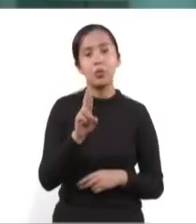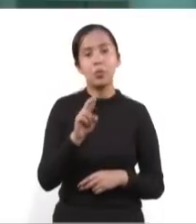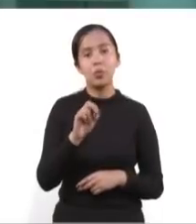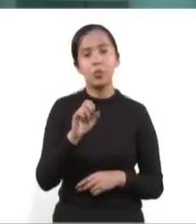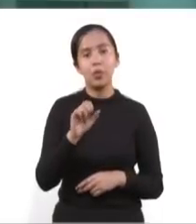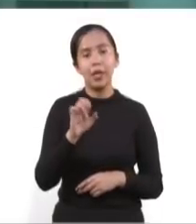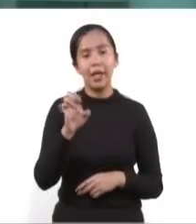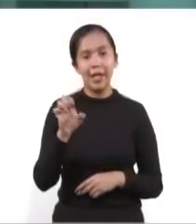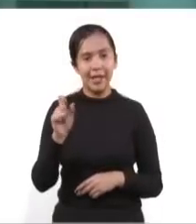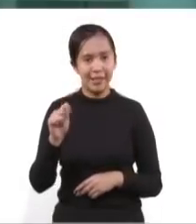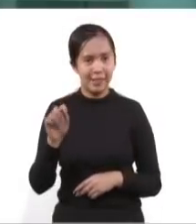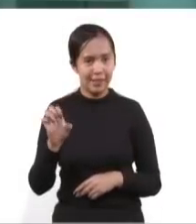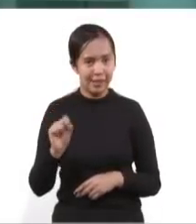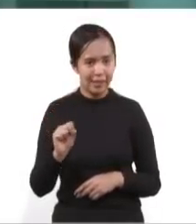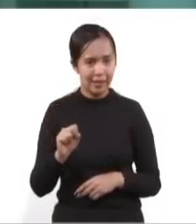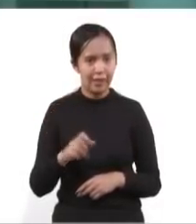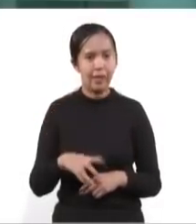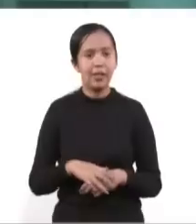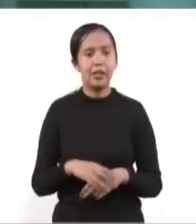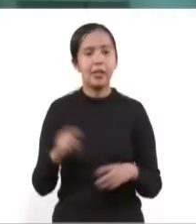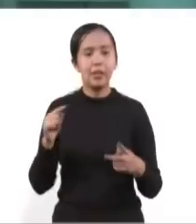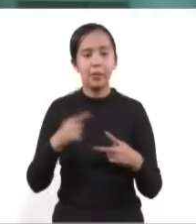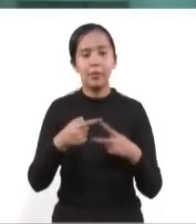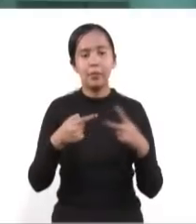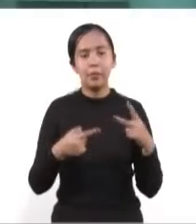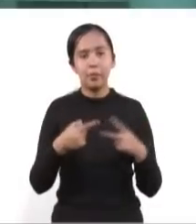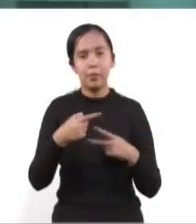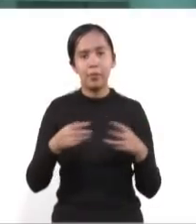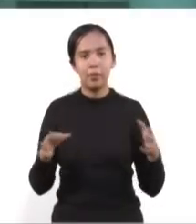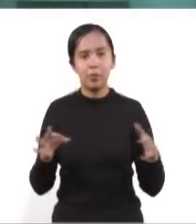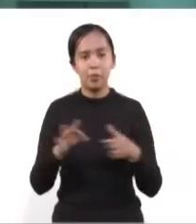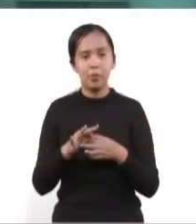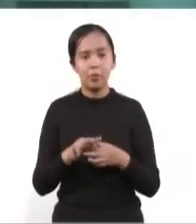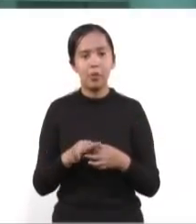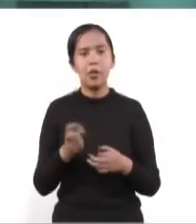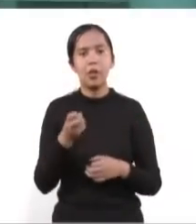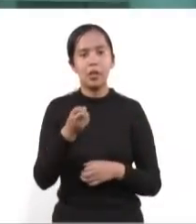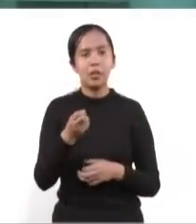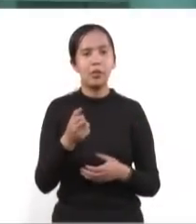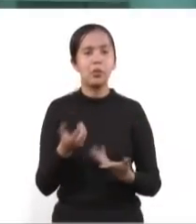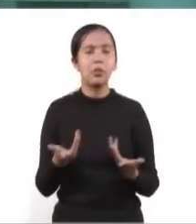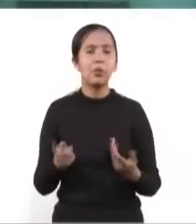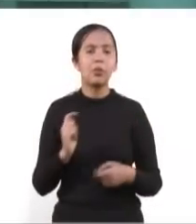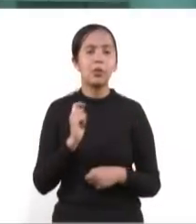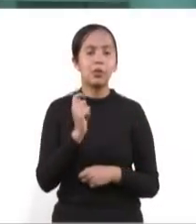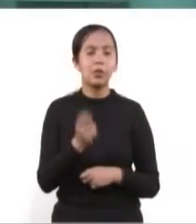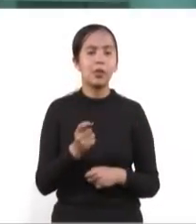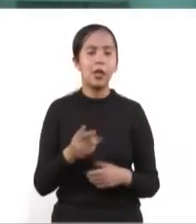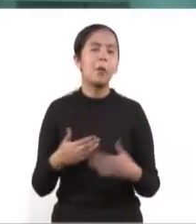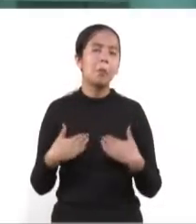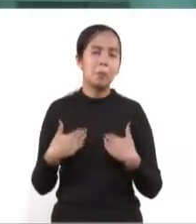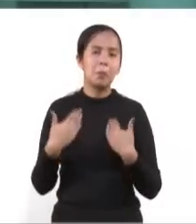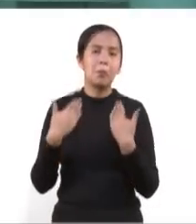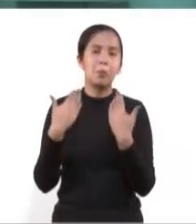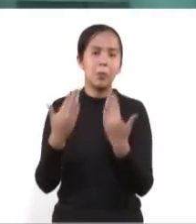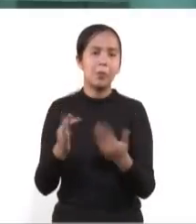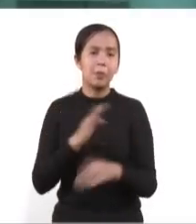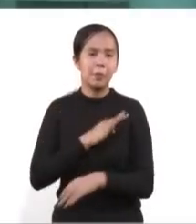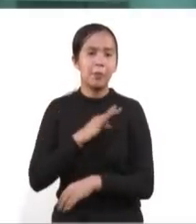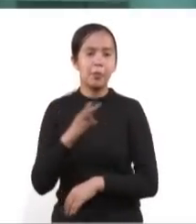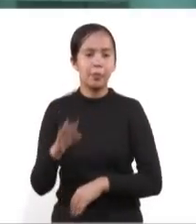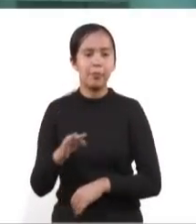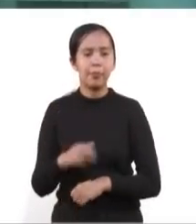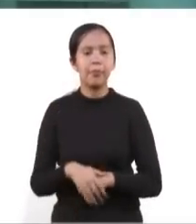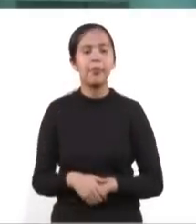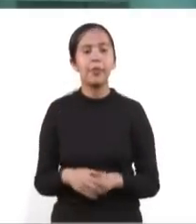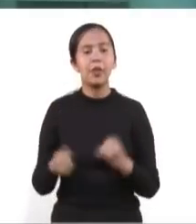las hidroeléctricas por allá en el sureste, en este punto confluyen y es lo que le da precisamente muchísima confiabilidad.